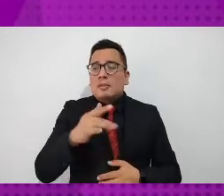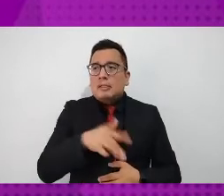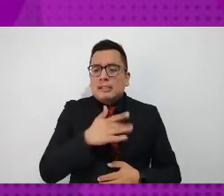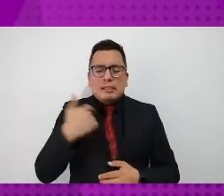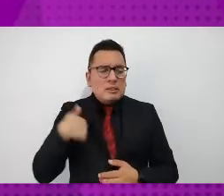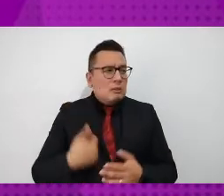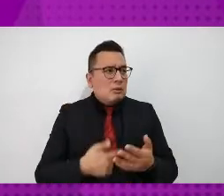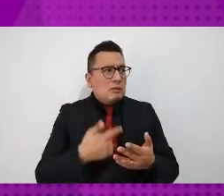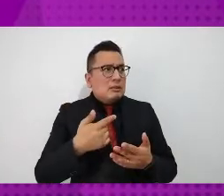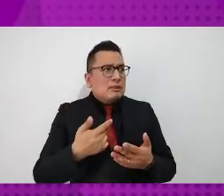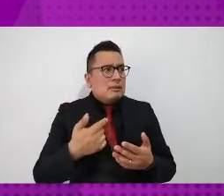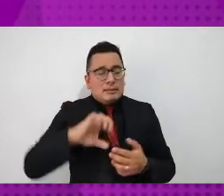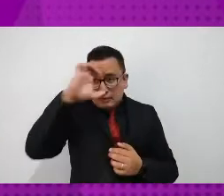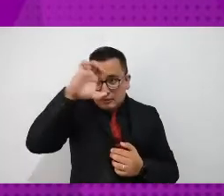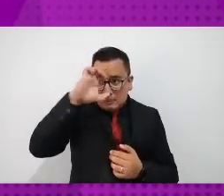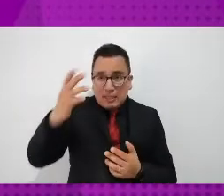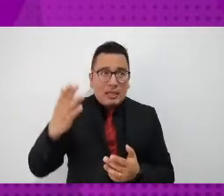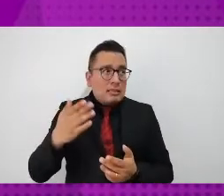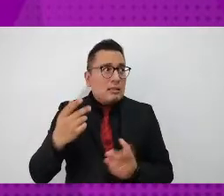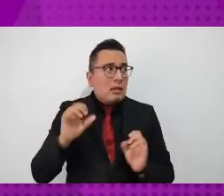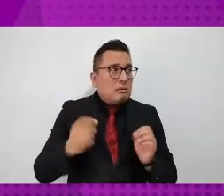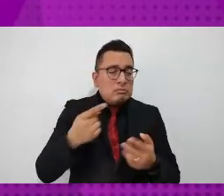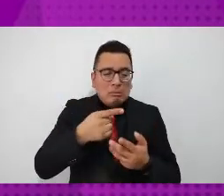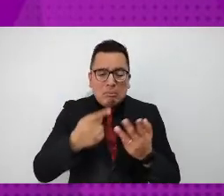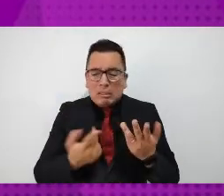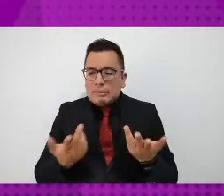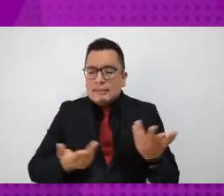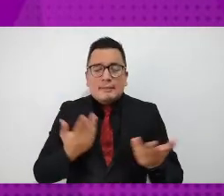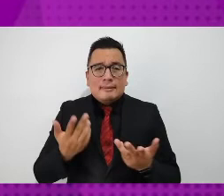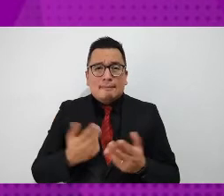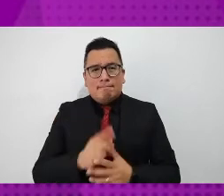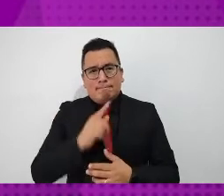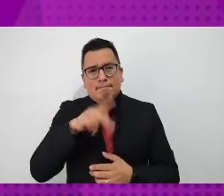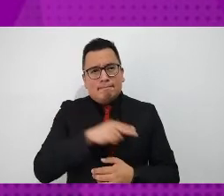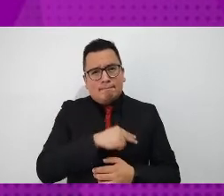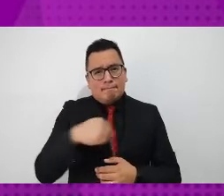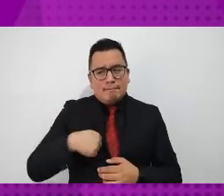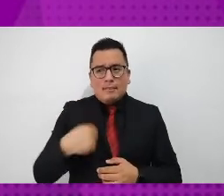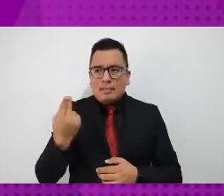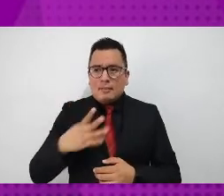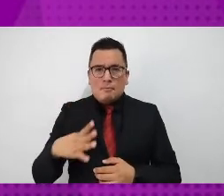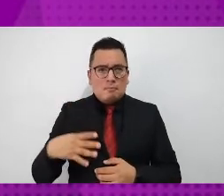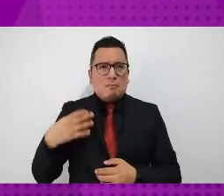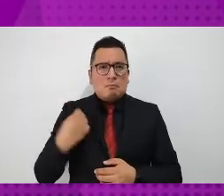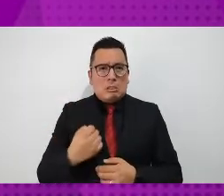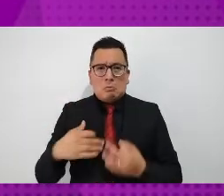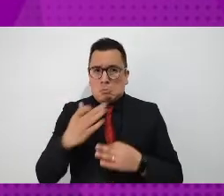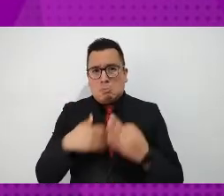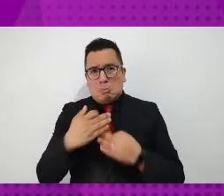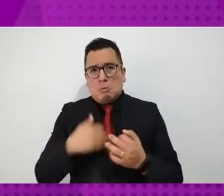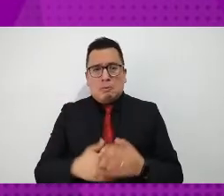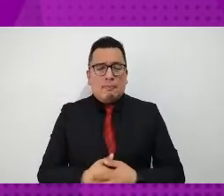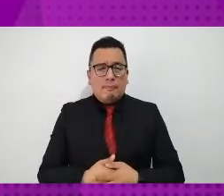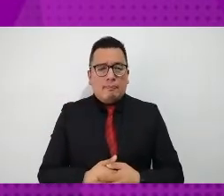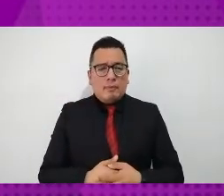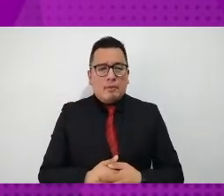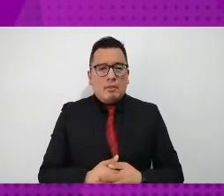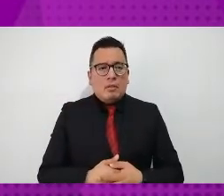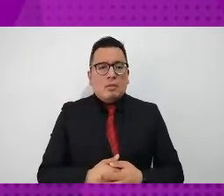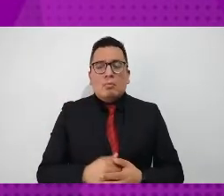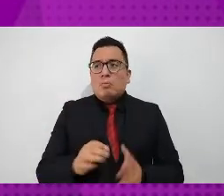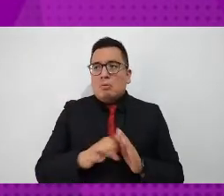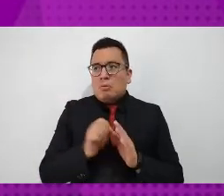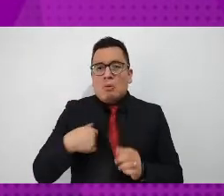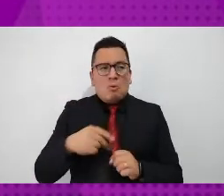cumplen con el currículo que tanto han hecho en materia electoral la ciudadanía la tenemos que construir desde abajo desde ser